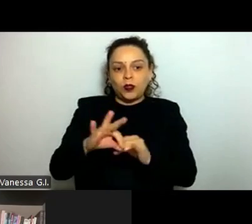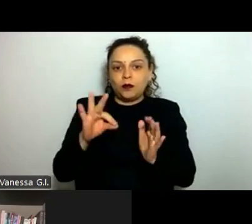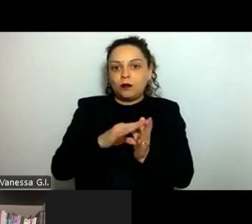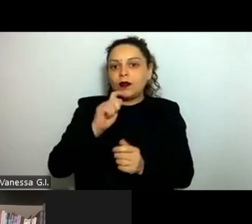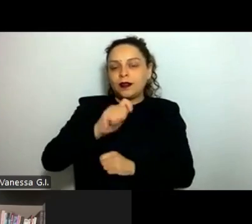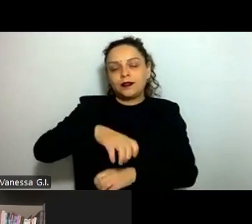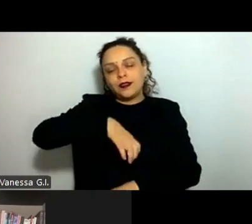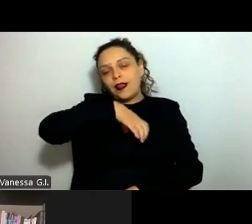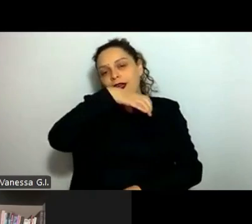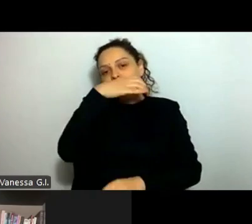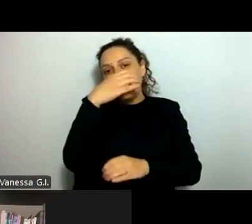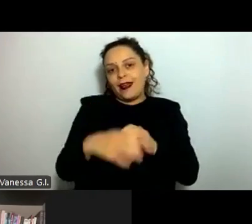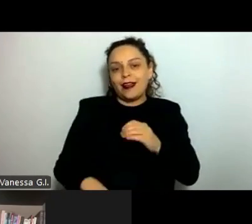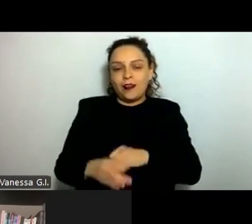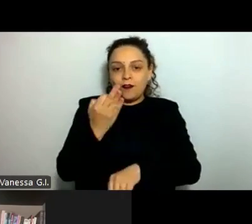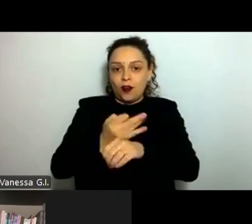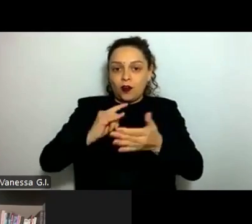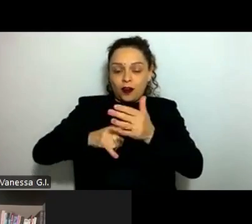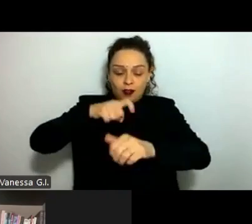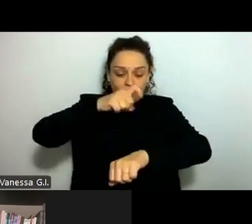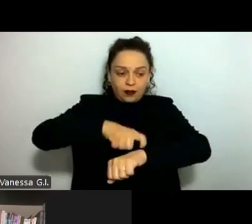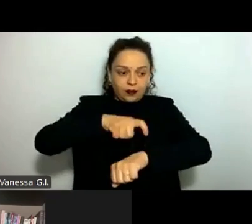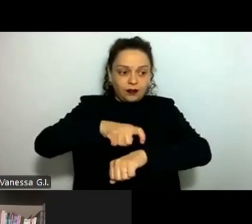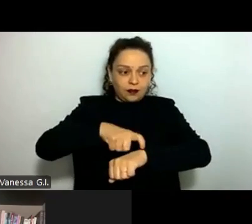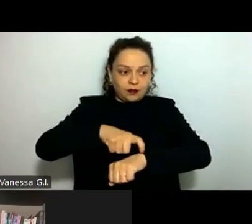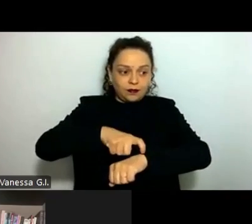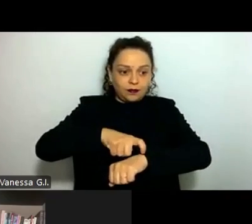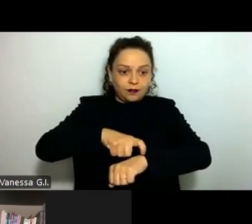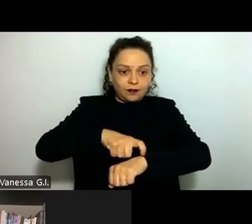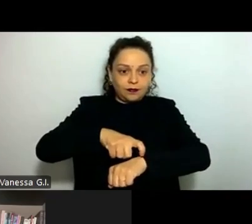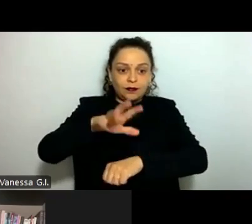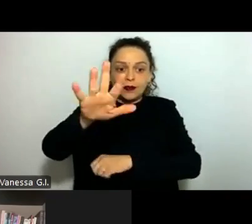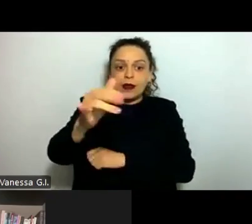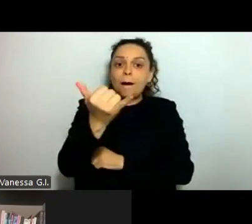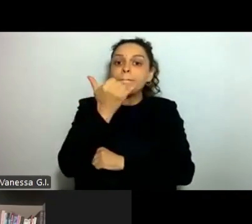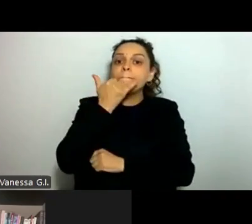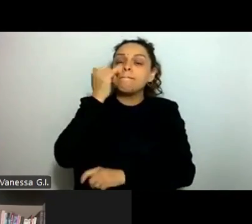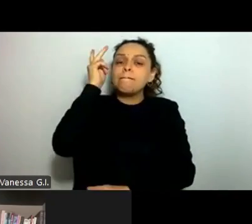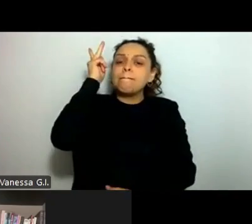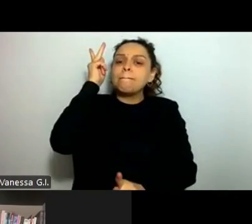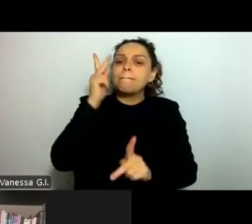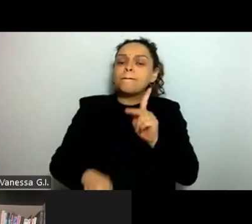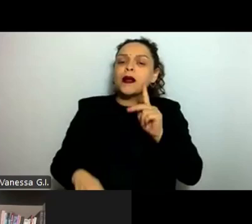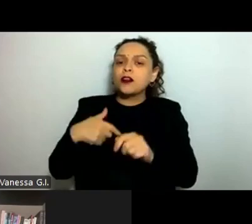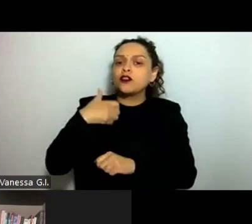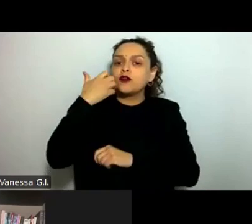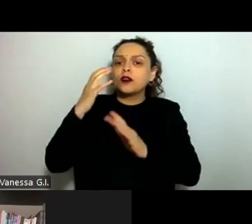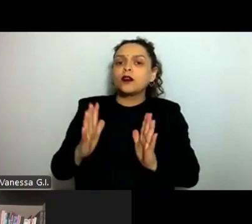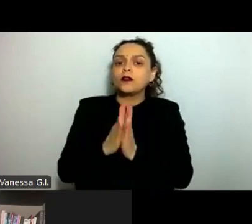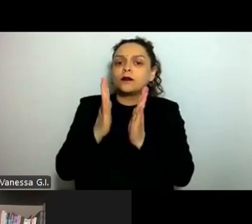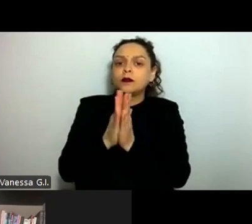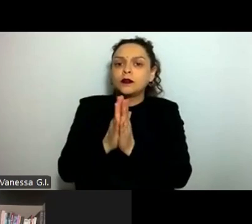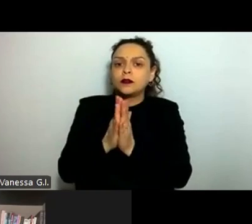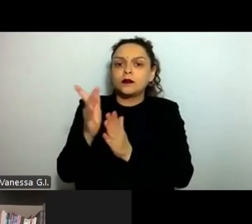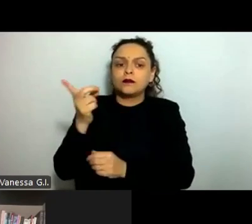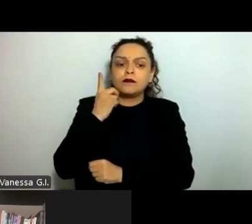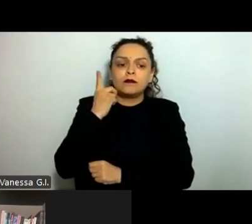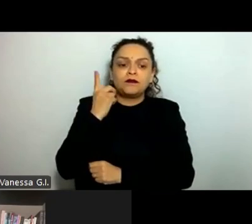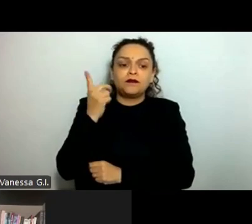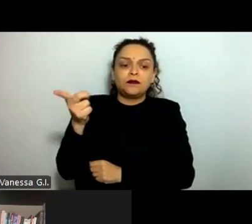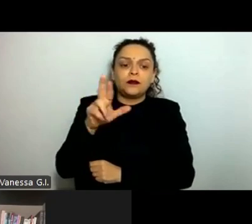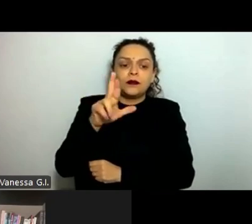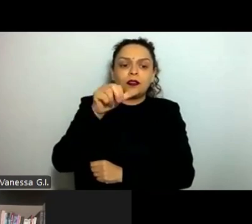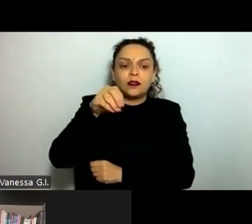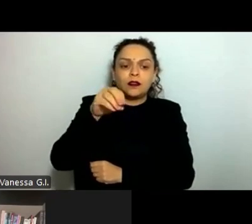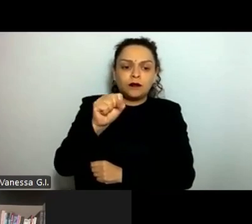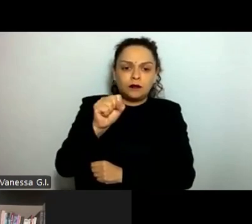clausura, y siendo las 19 horas. Presidente, perdóname, nada más un comentario final antes de que proceda a la clausura, si me permite.